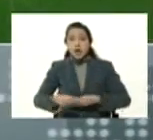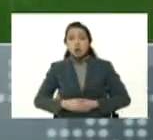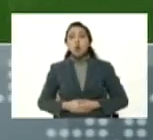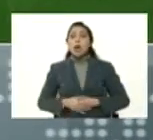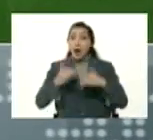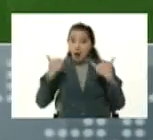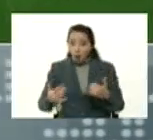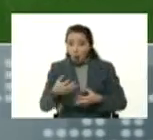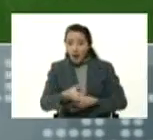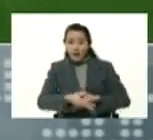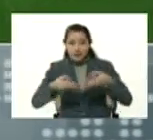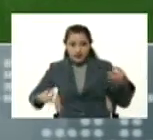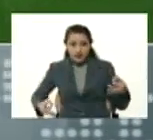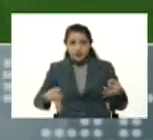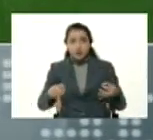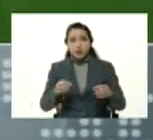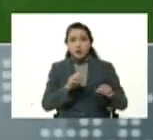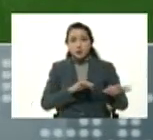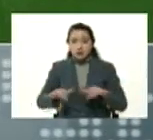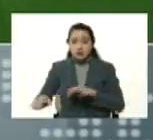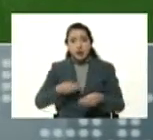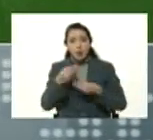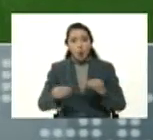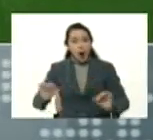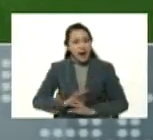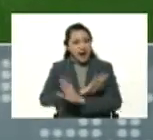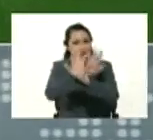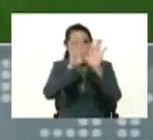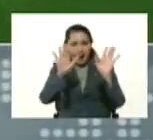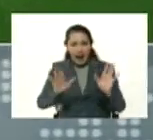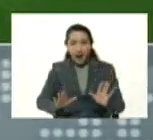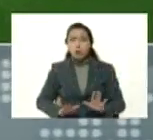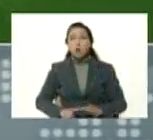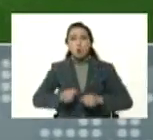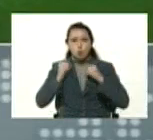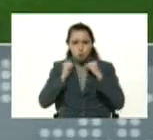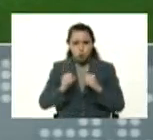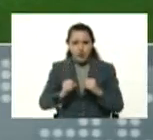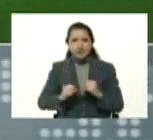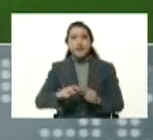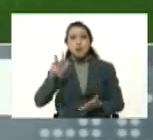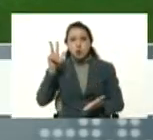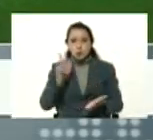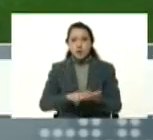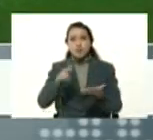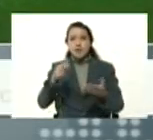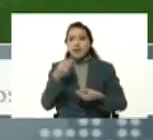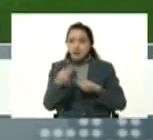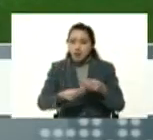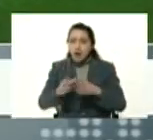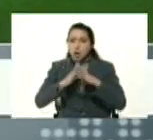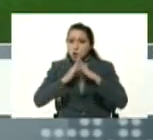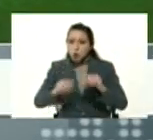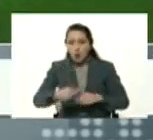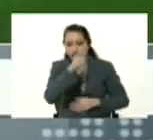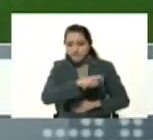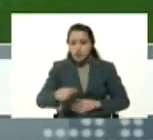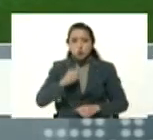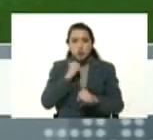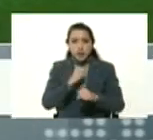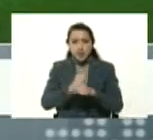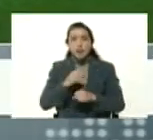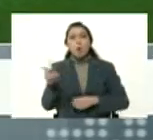un documento claro, directo, contundente, oficial de todos los productores